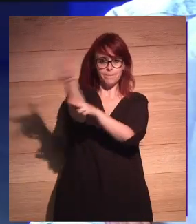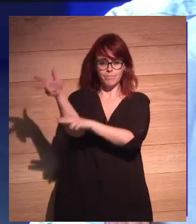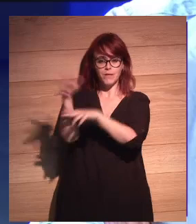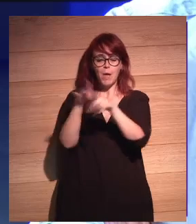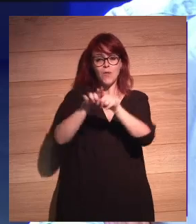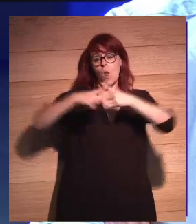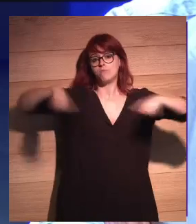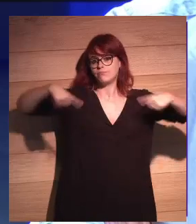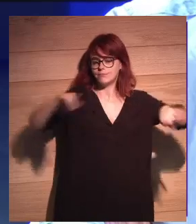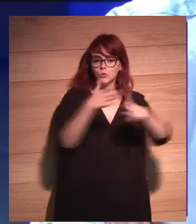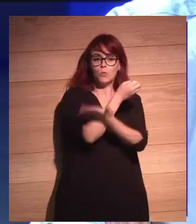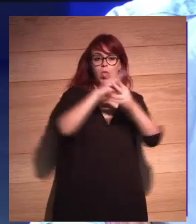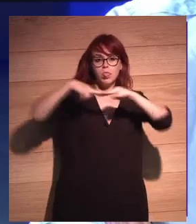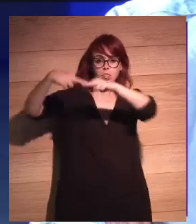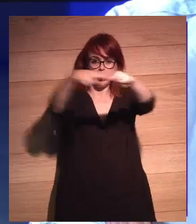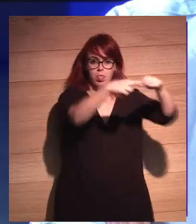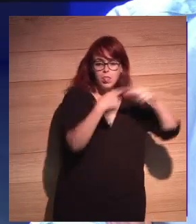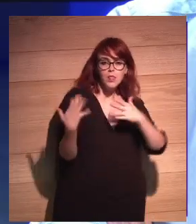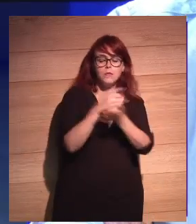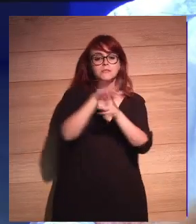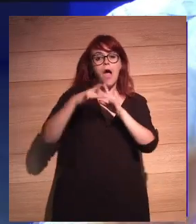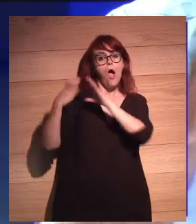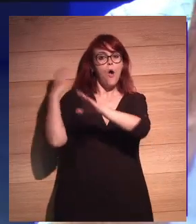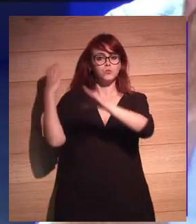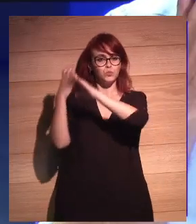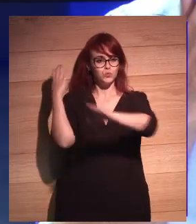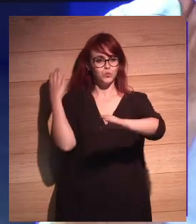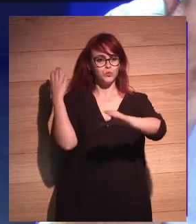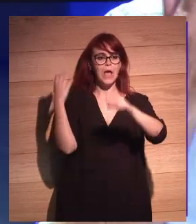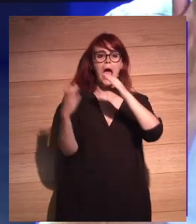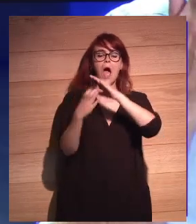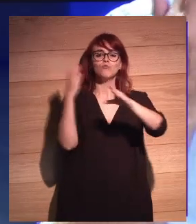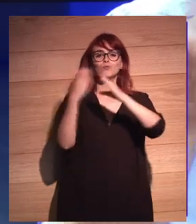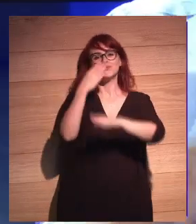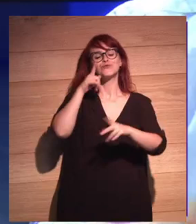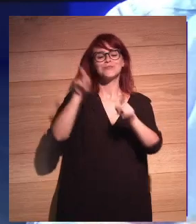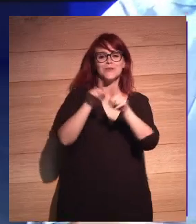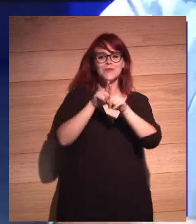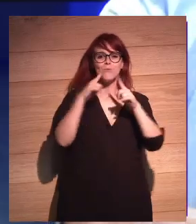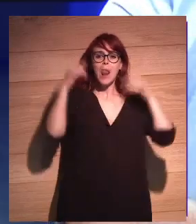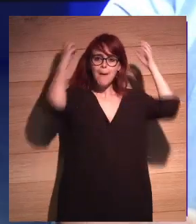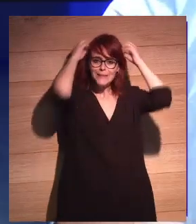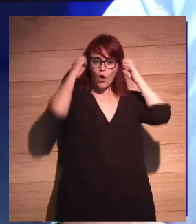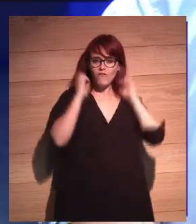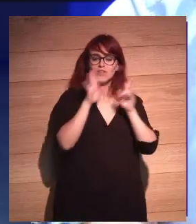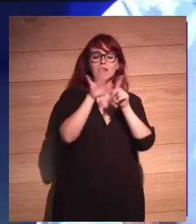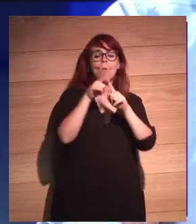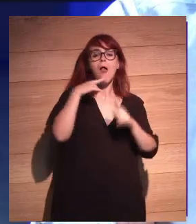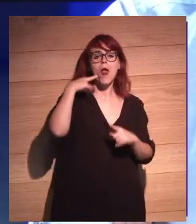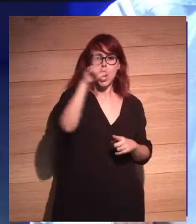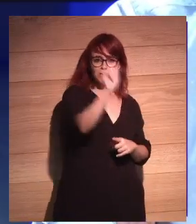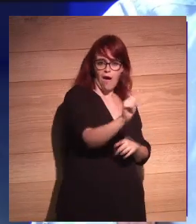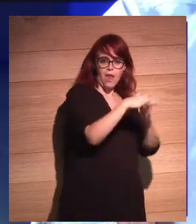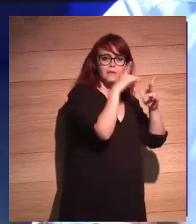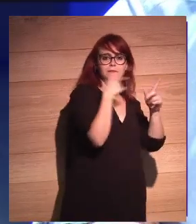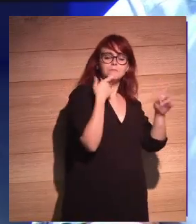una pieza que luego llevaron con un autobús que llamaban el autobús Beethoven, que circulaba en toda la ciudad de Los Ángeles, y la gente